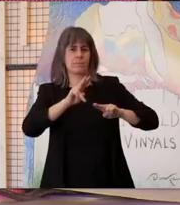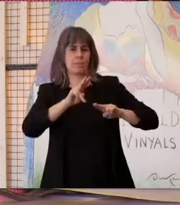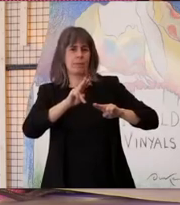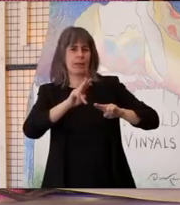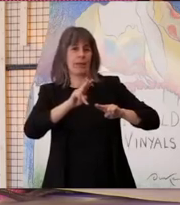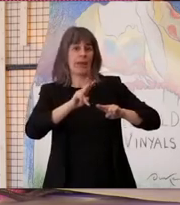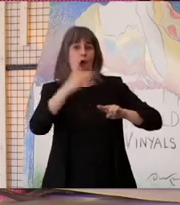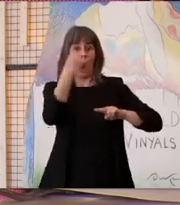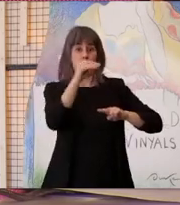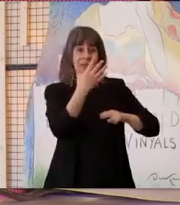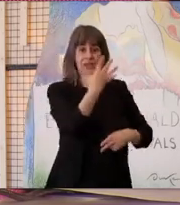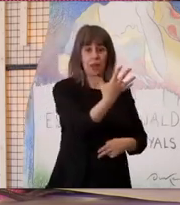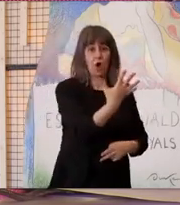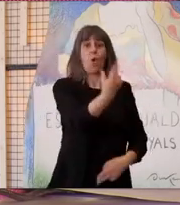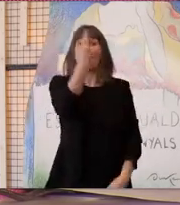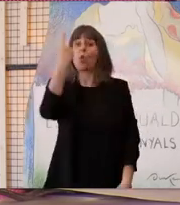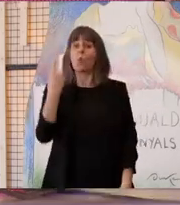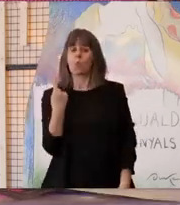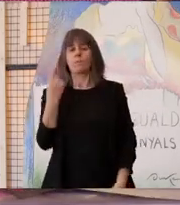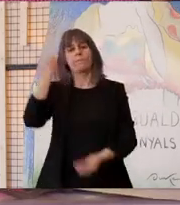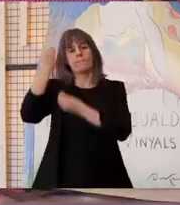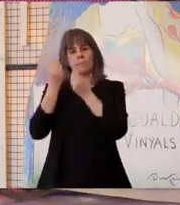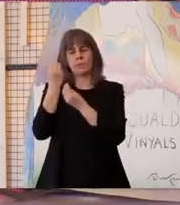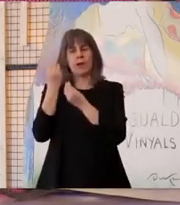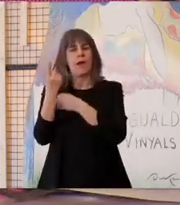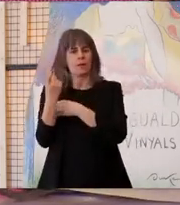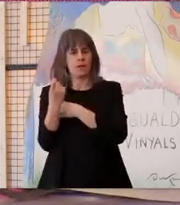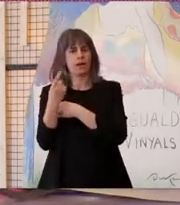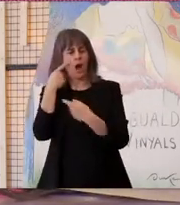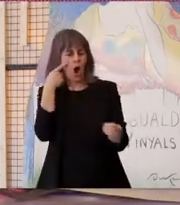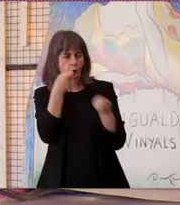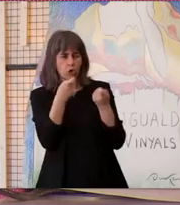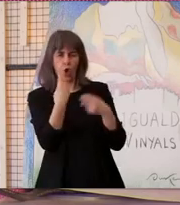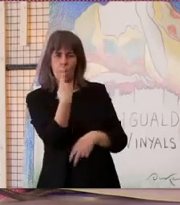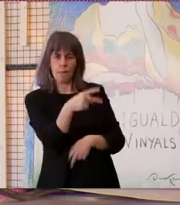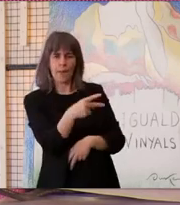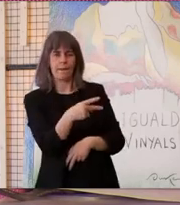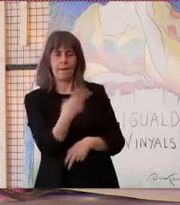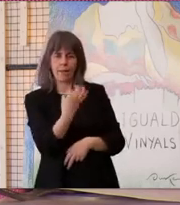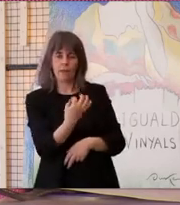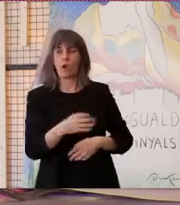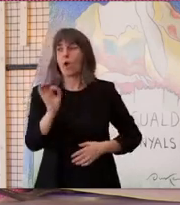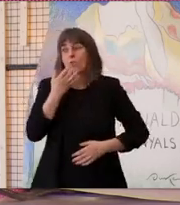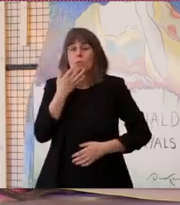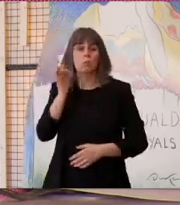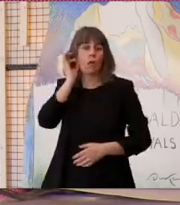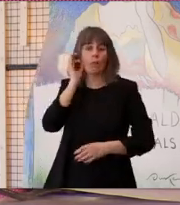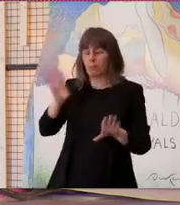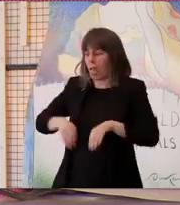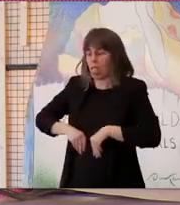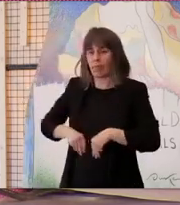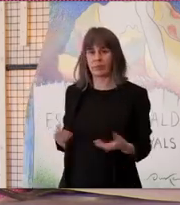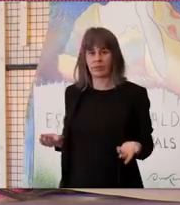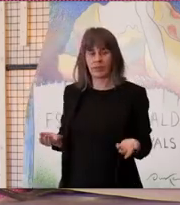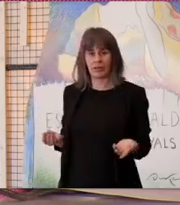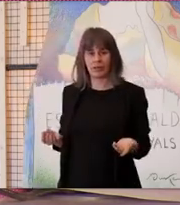cinco chavales piense que es necesario seguir controlando a su pareja o incluso que ellas lo acepten quiero decir que hay un discurso